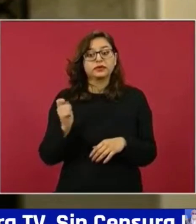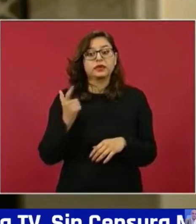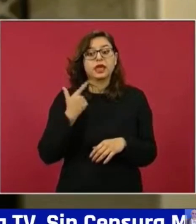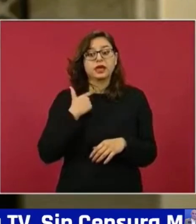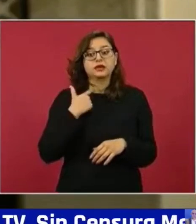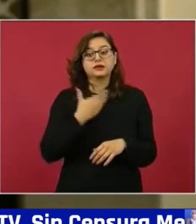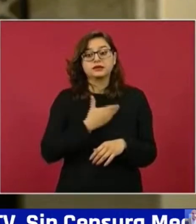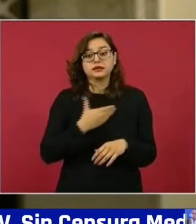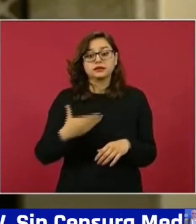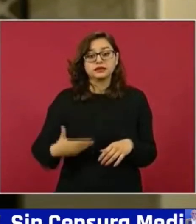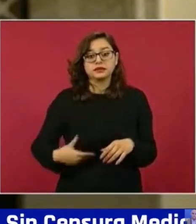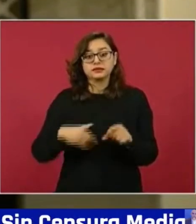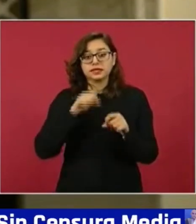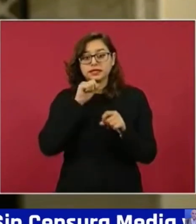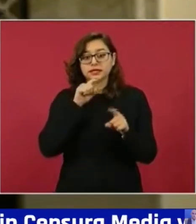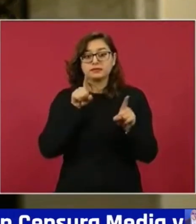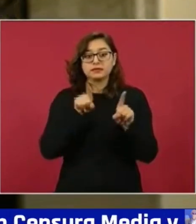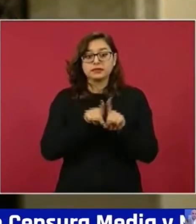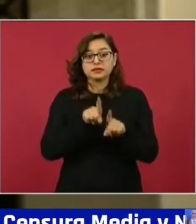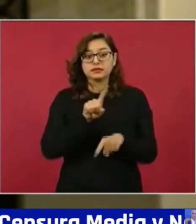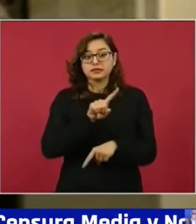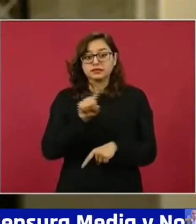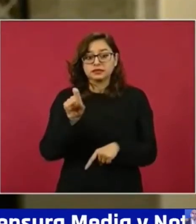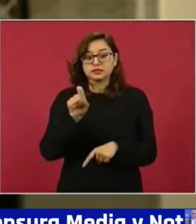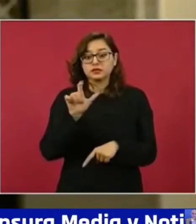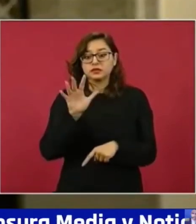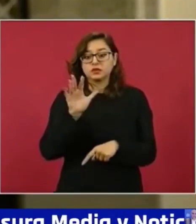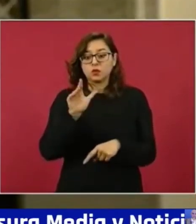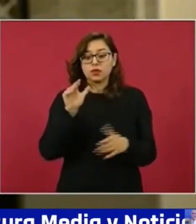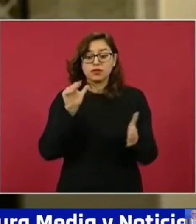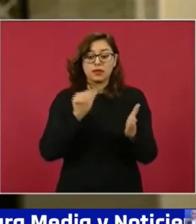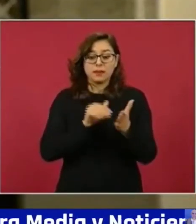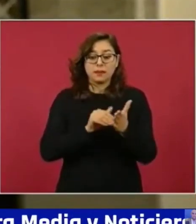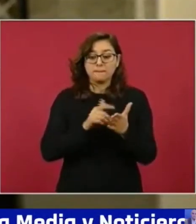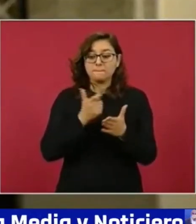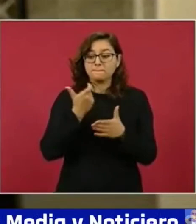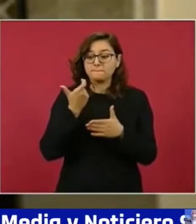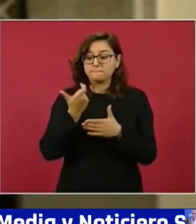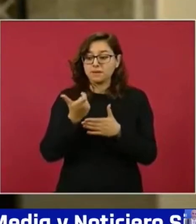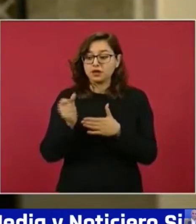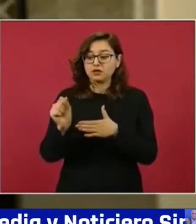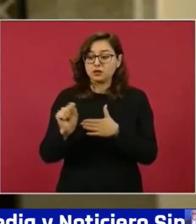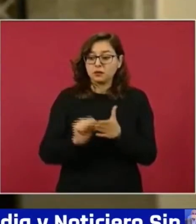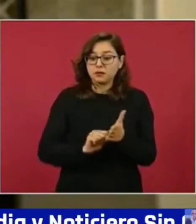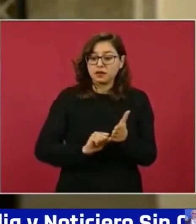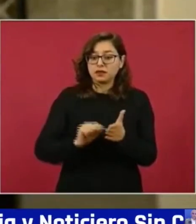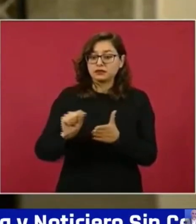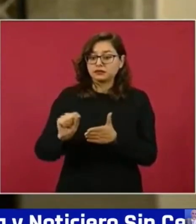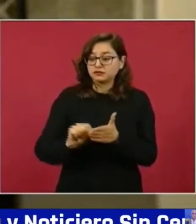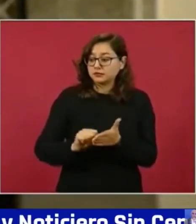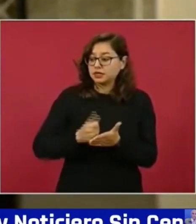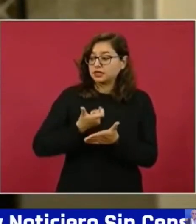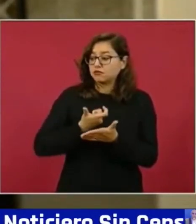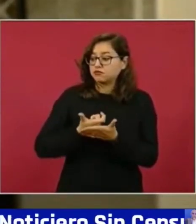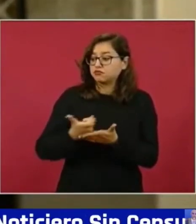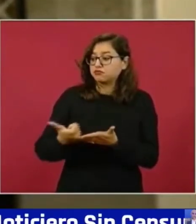casi 150,000 pesos al mes. Y